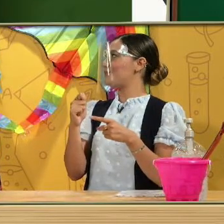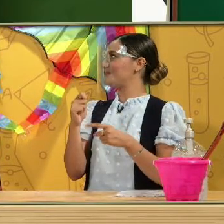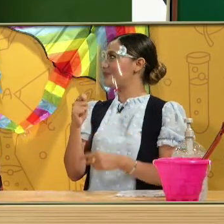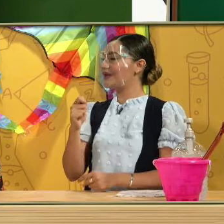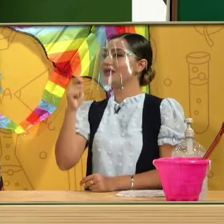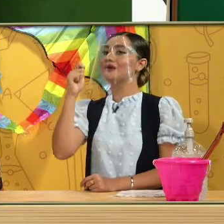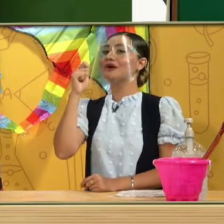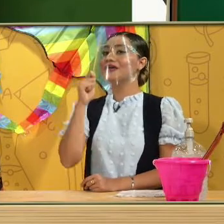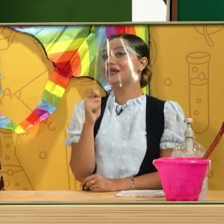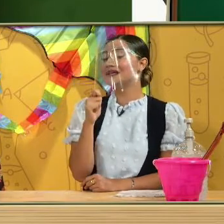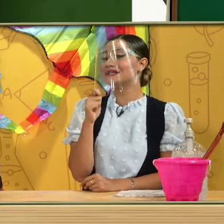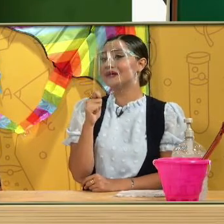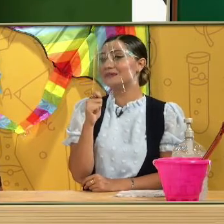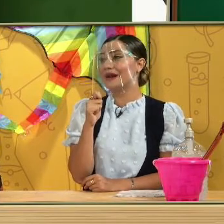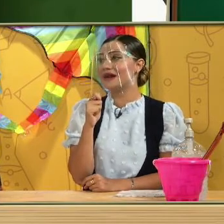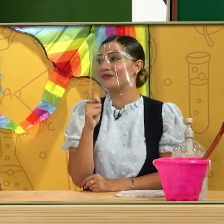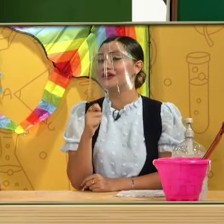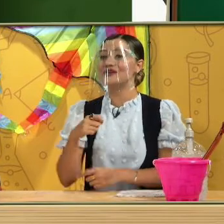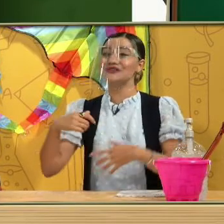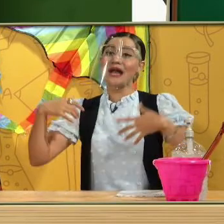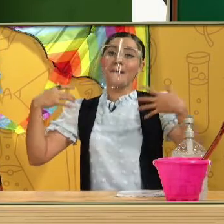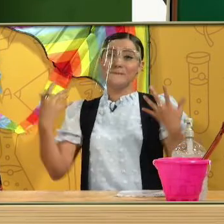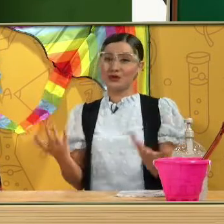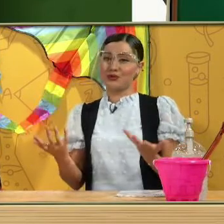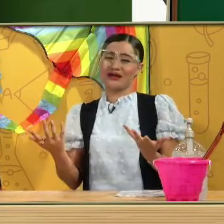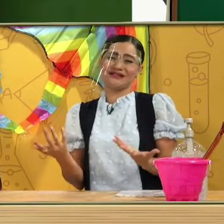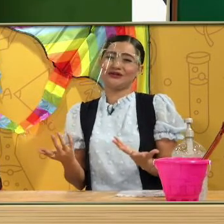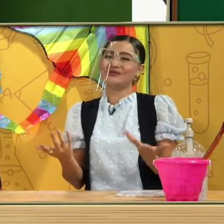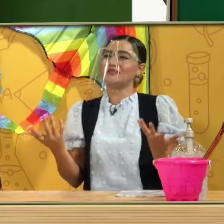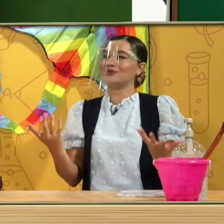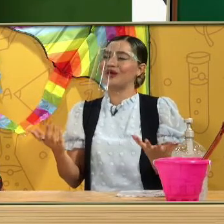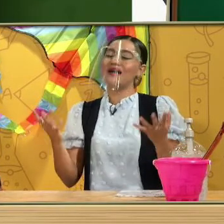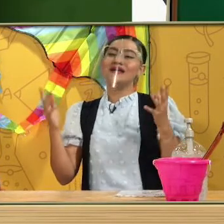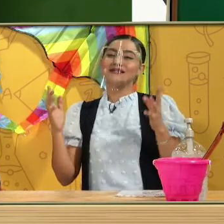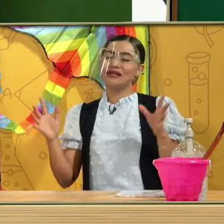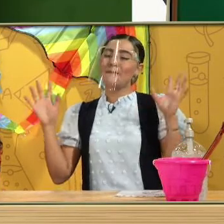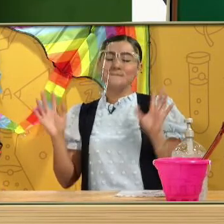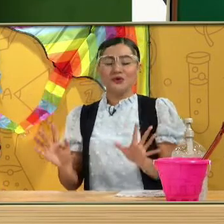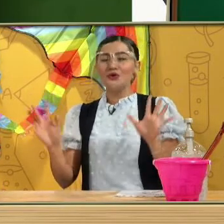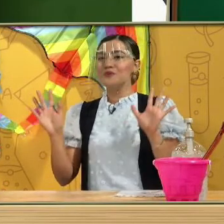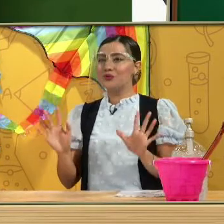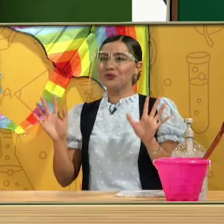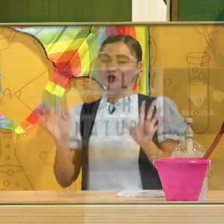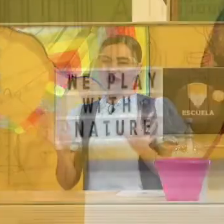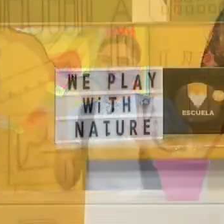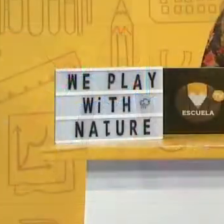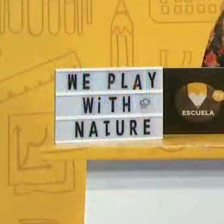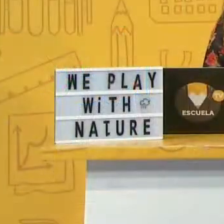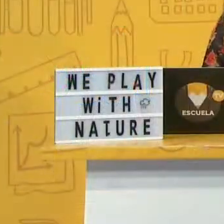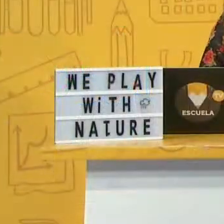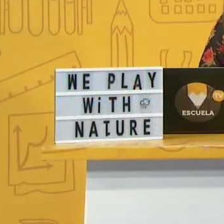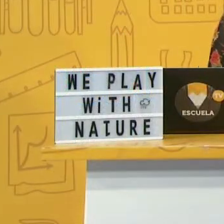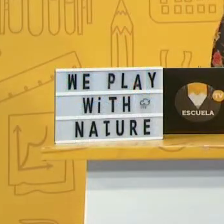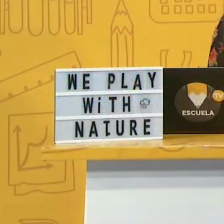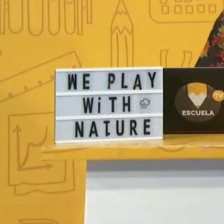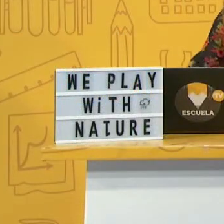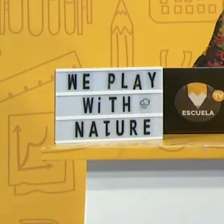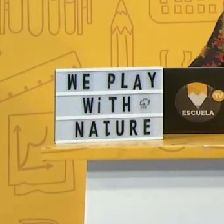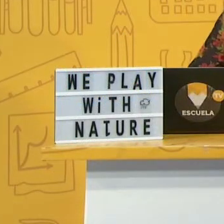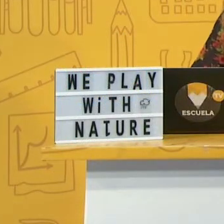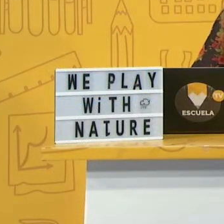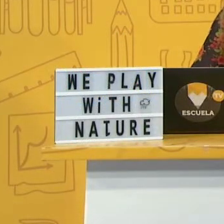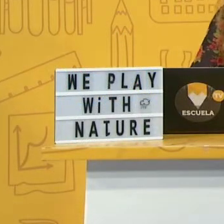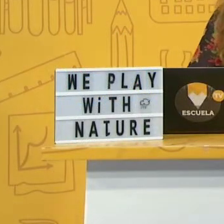soplo. ¿Ok? Y esto es para referirnos a burbujas. Entonces es una seña muy, muy, muy natural, ya que solamente vamos